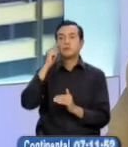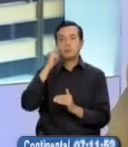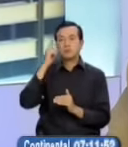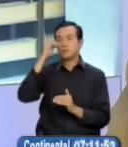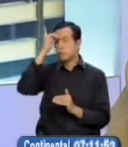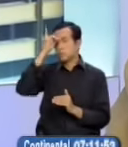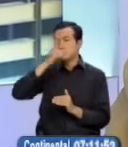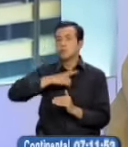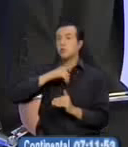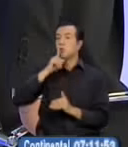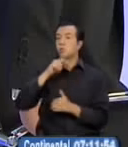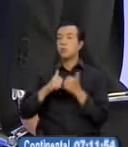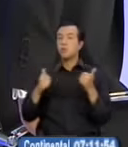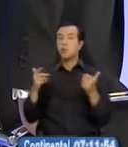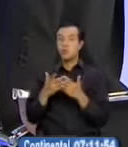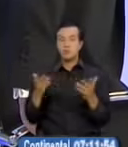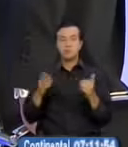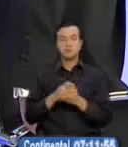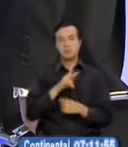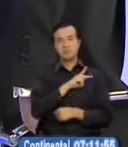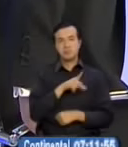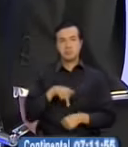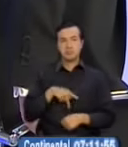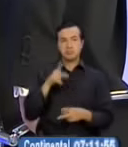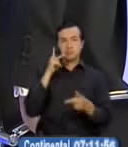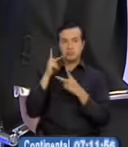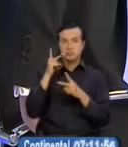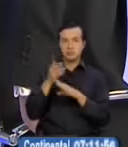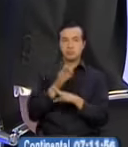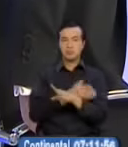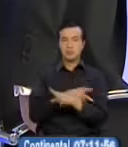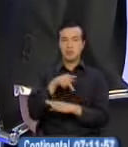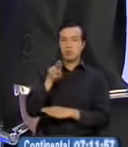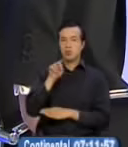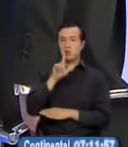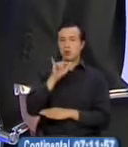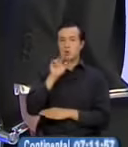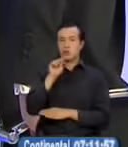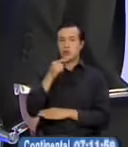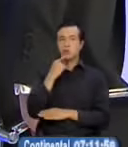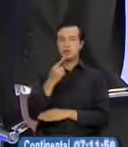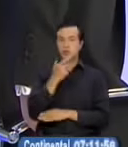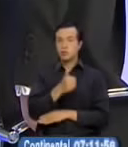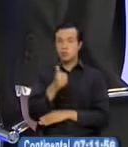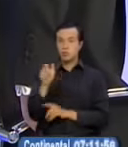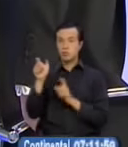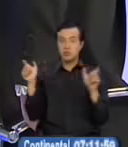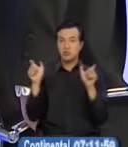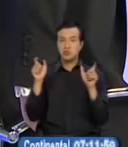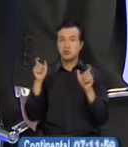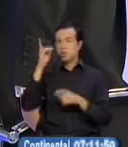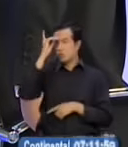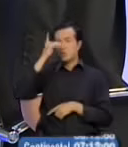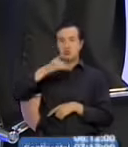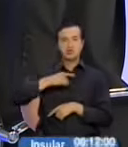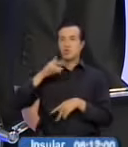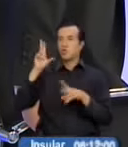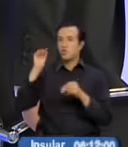Así. Pero personalmente le oía hace un momento a Paulina los elementos por los cuales la gente no ha hecho la